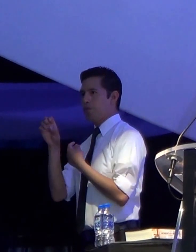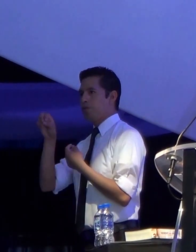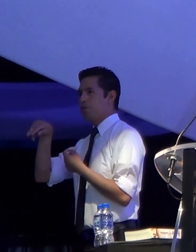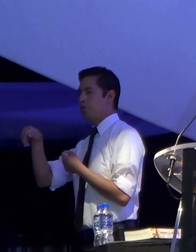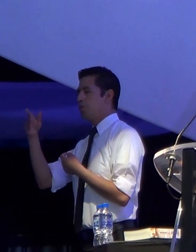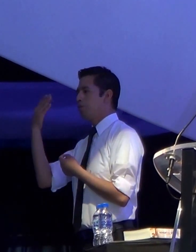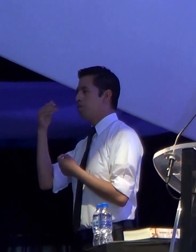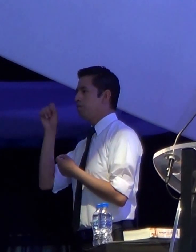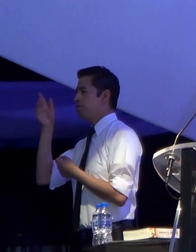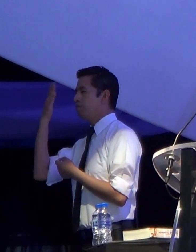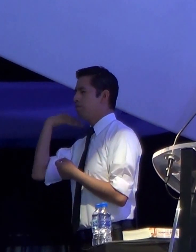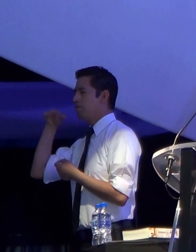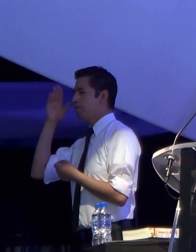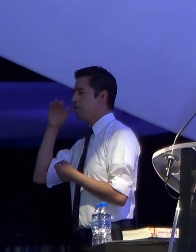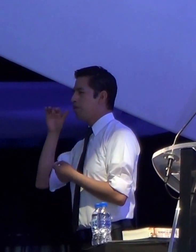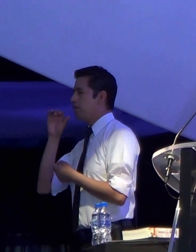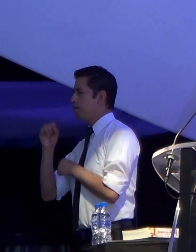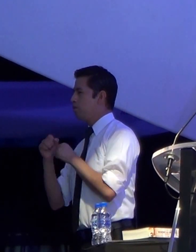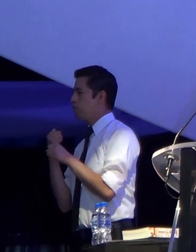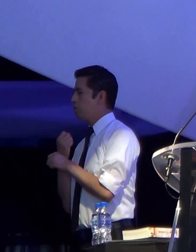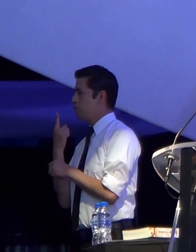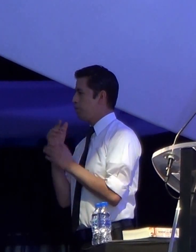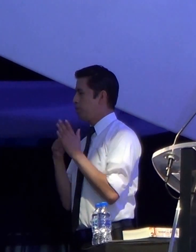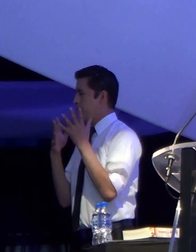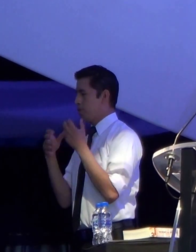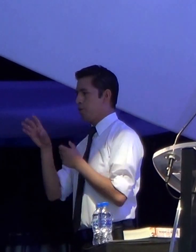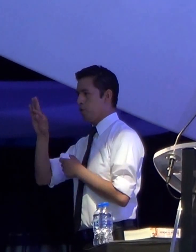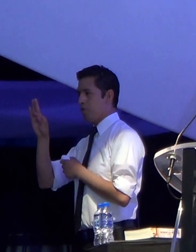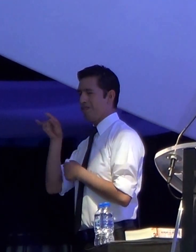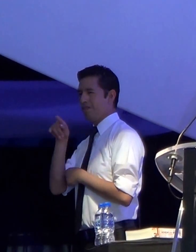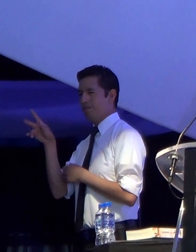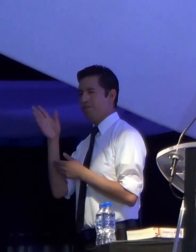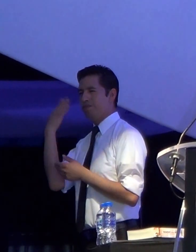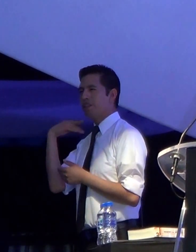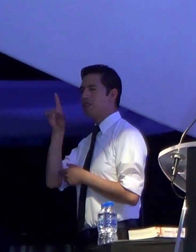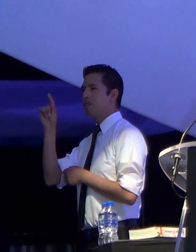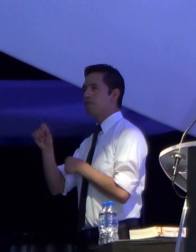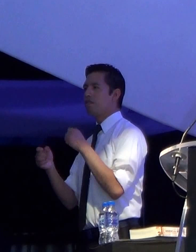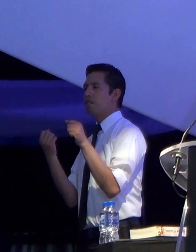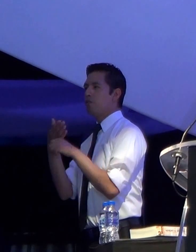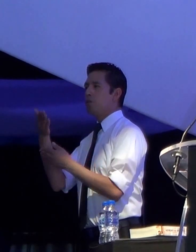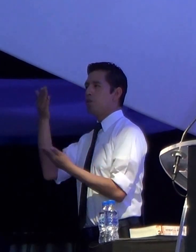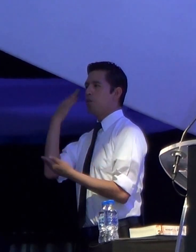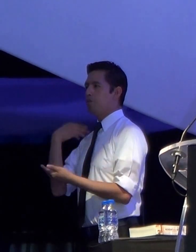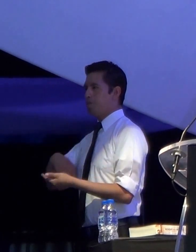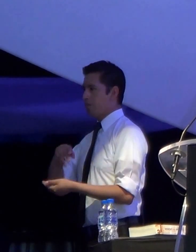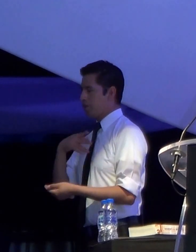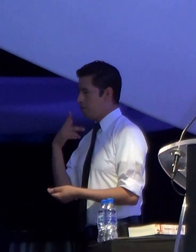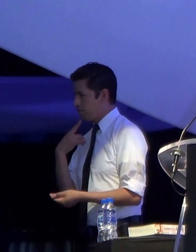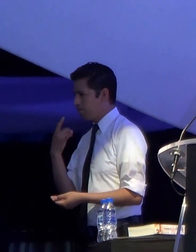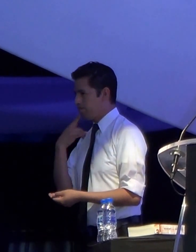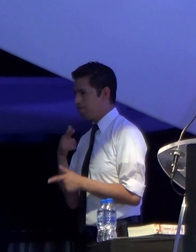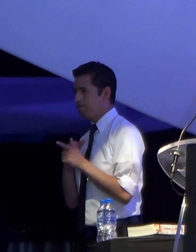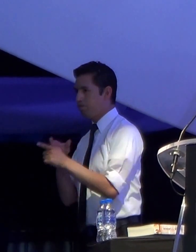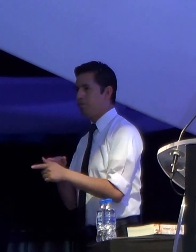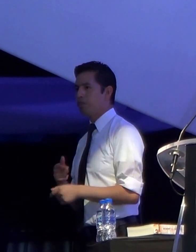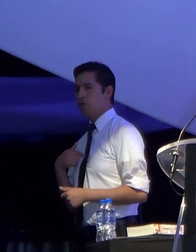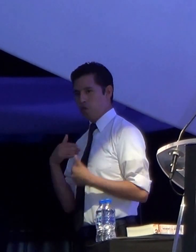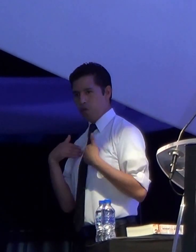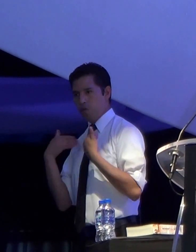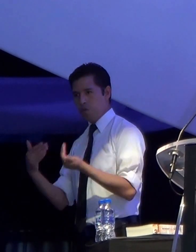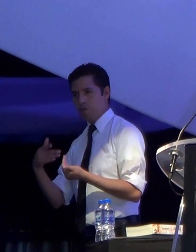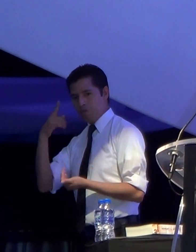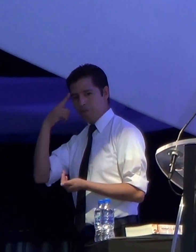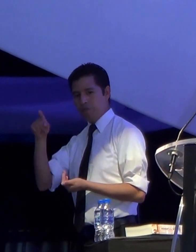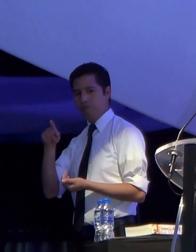allá por los años 40, y como les contaba antes, hace 70 años que seguimos intentando. Yo sigo confiando